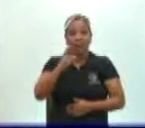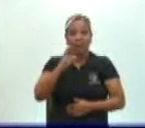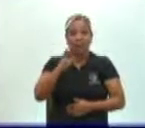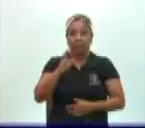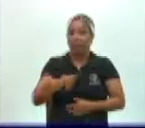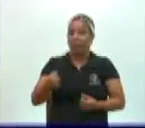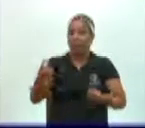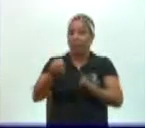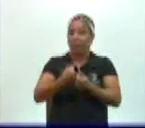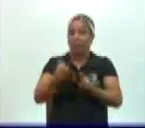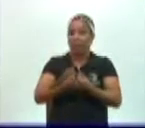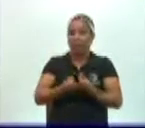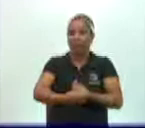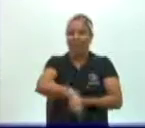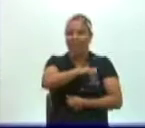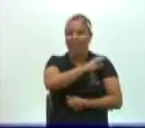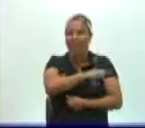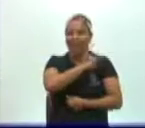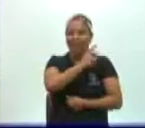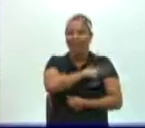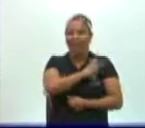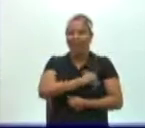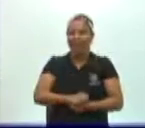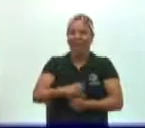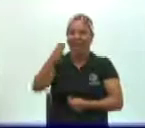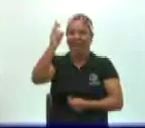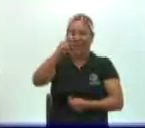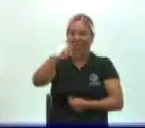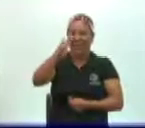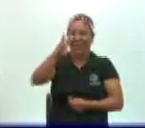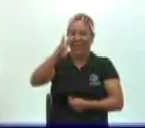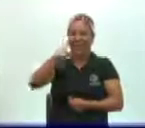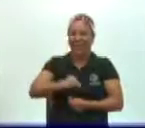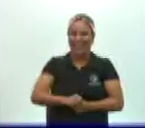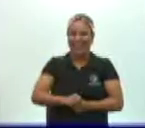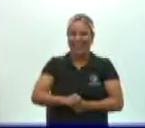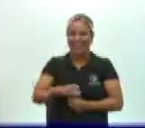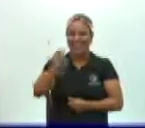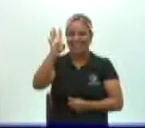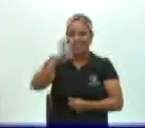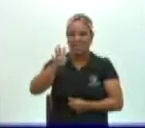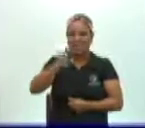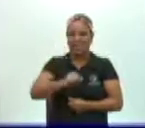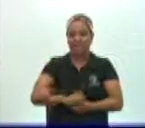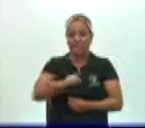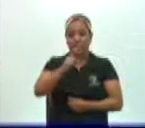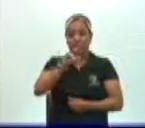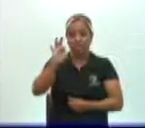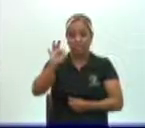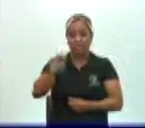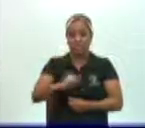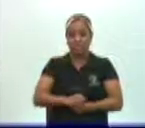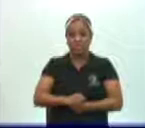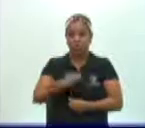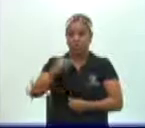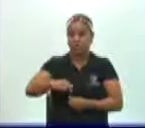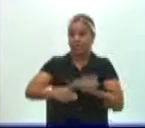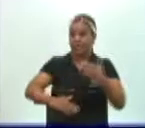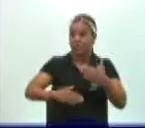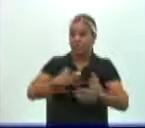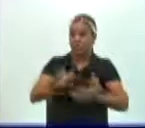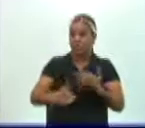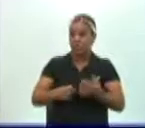las 13 colonias británicas, que se va a desarrollar en el siglo XVIII. Este proceso que va a tener